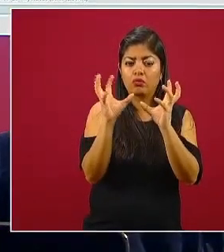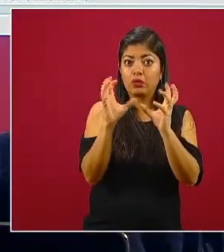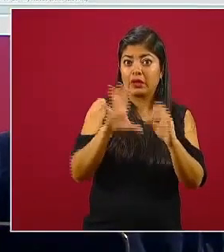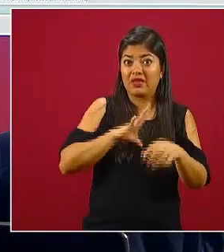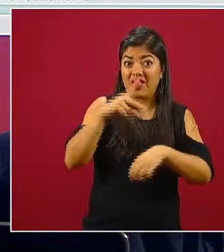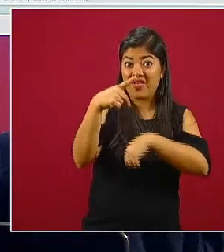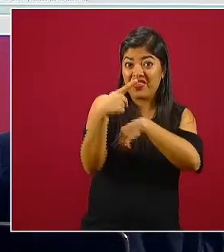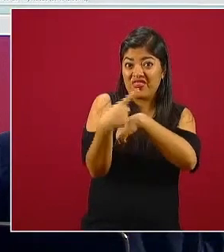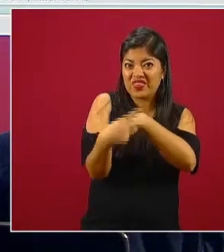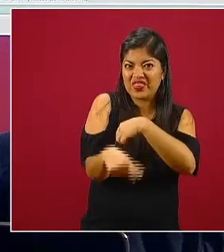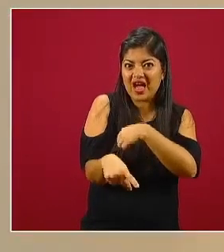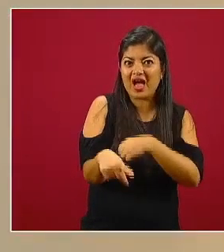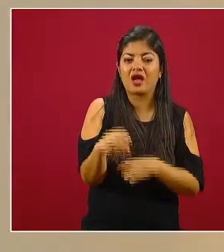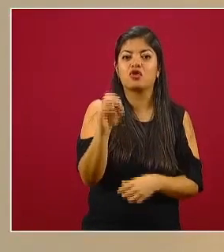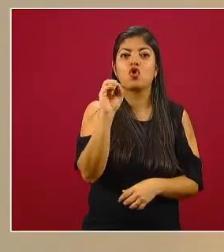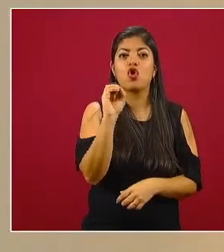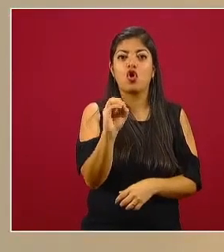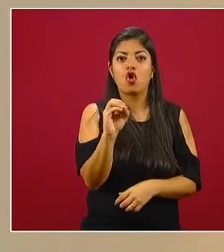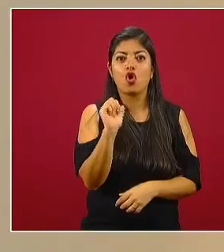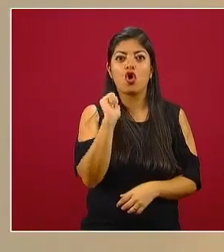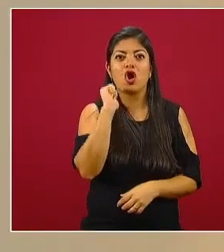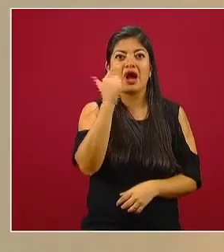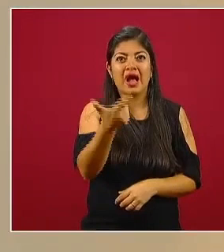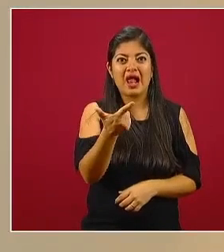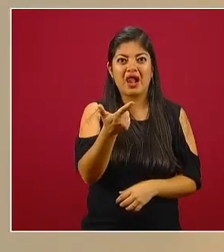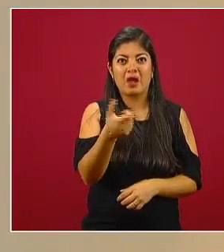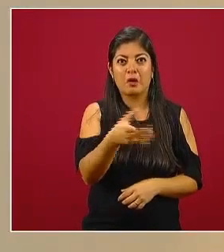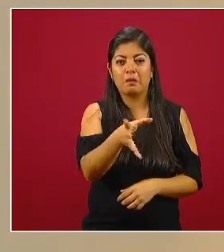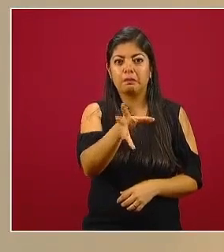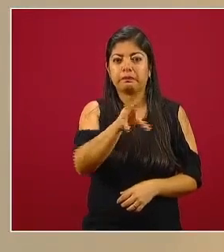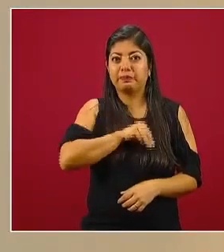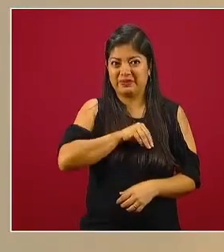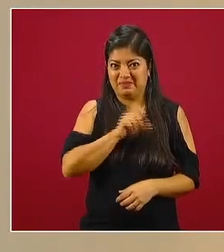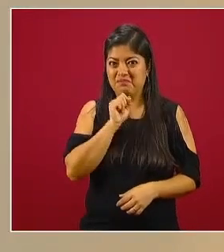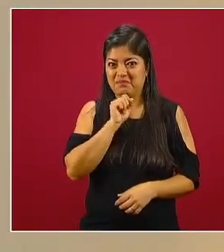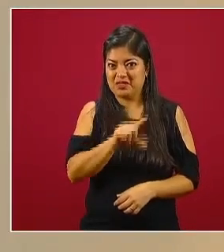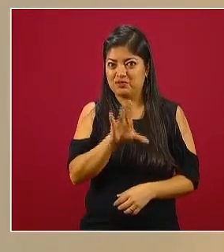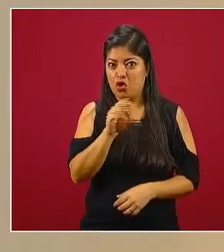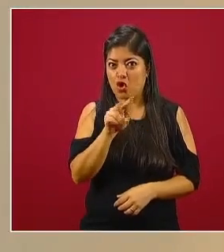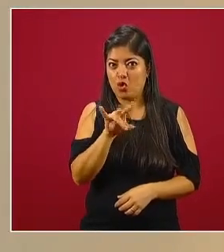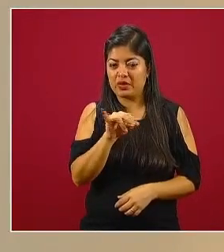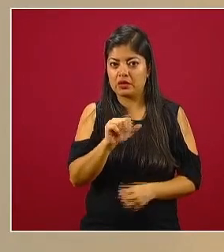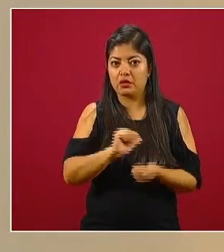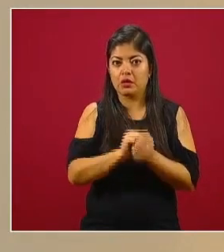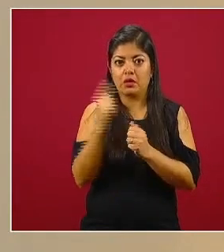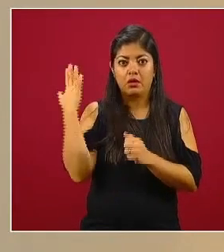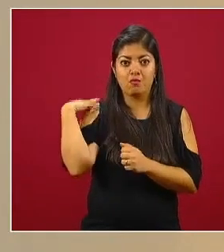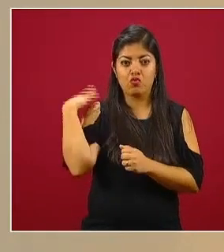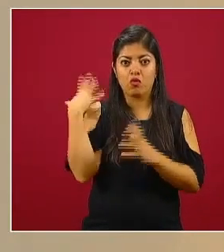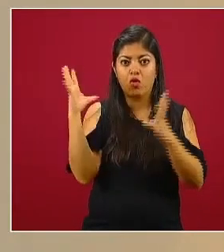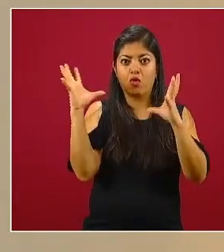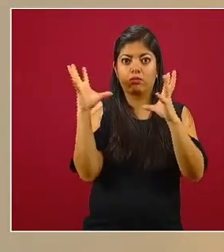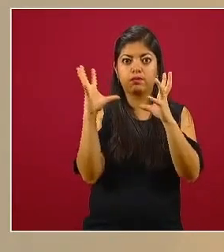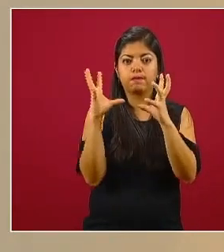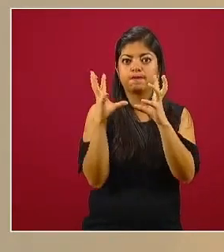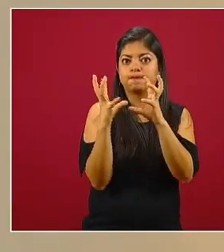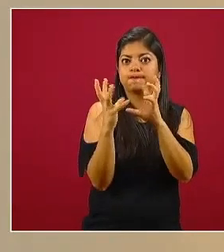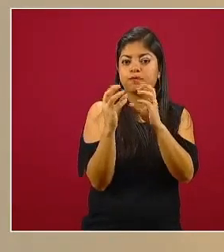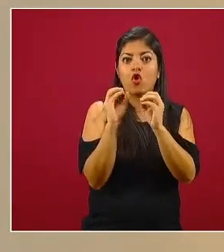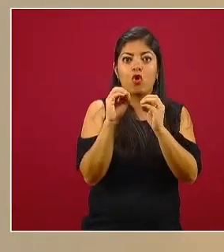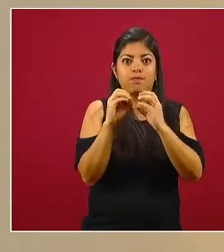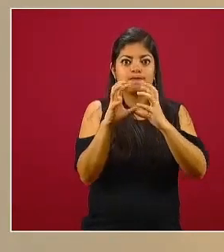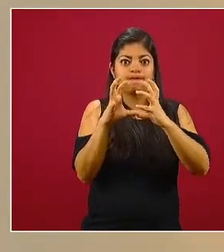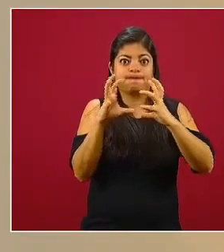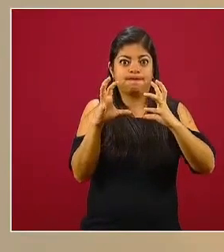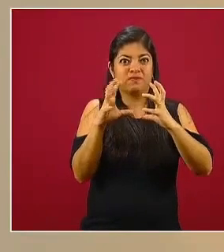dañado por efecto del COVID, del virus que ha causado inflamación y destrucción